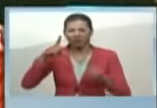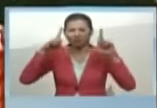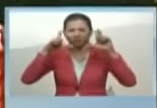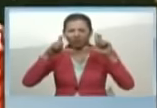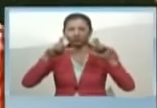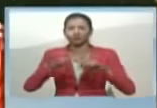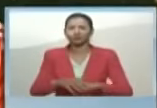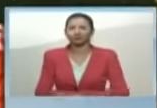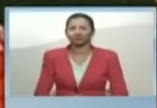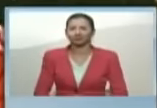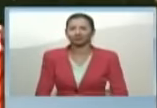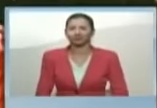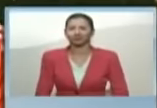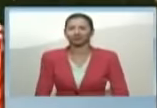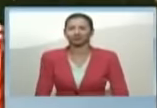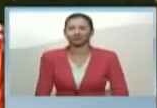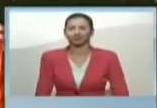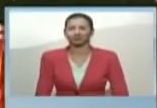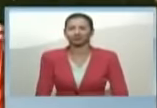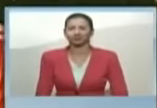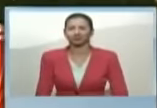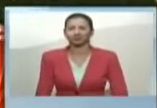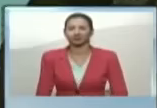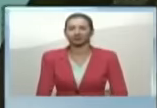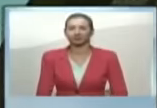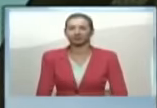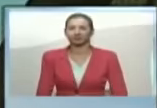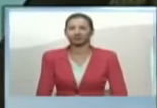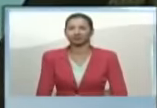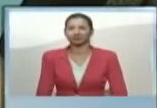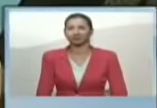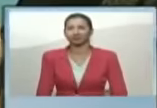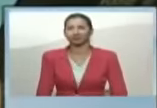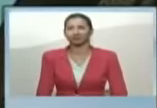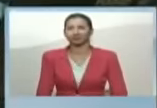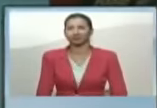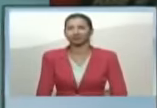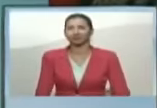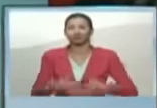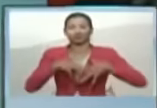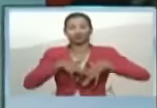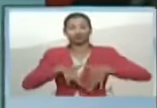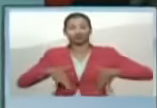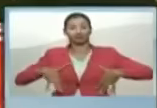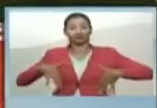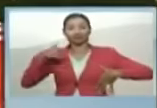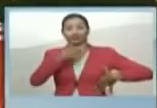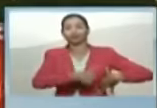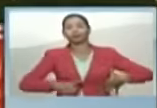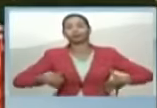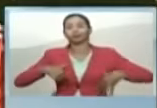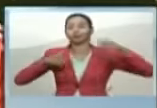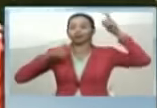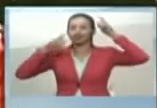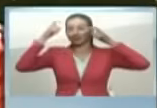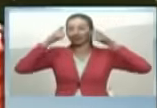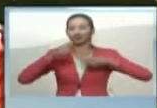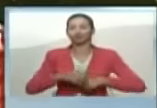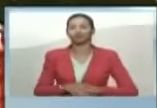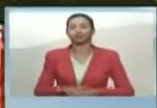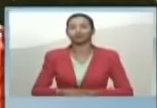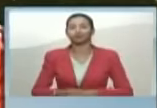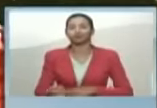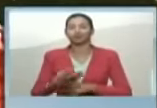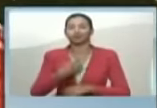Rácata. Rácata. Aquí está María Corina la Buena con tremenda franela de Hugo Chávez, ¿vale? Y me escribe